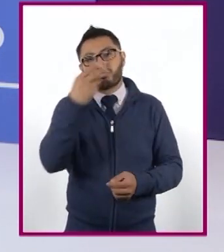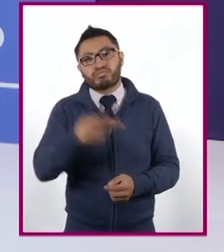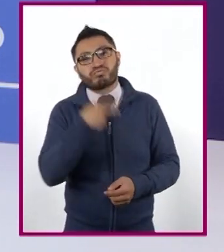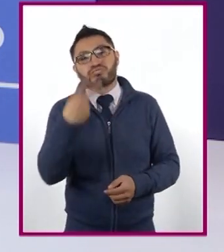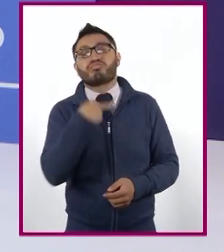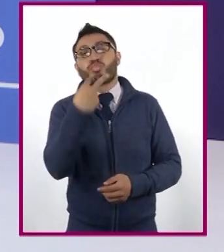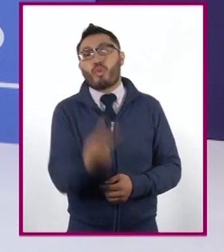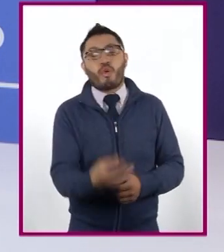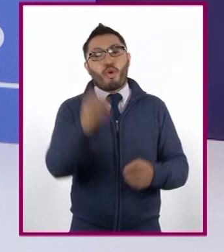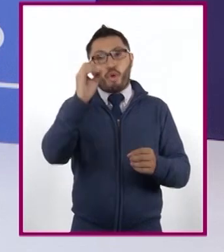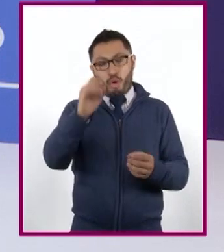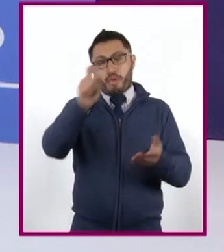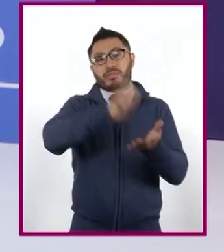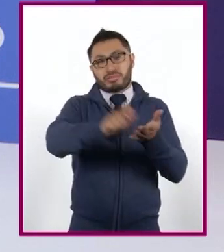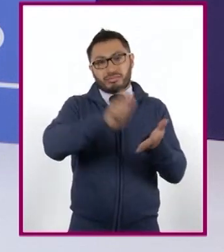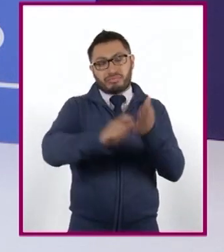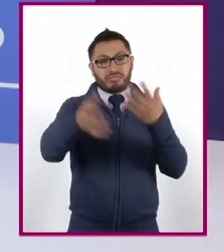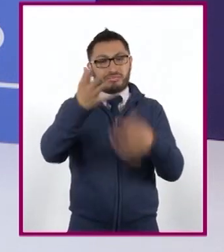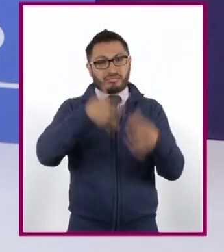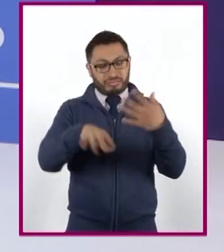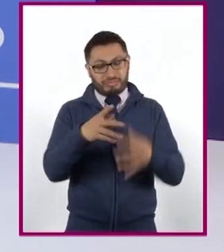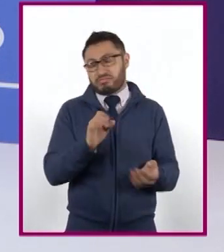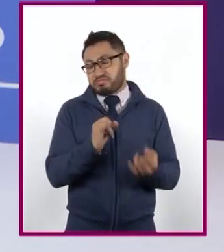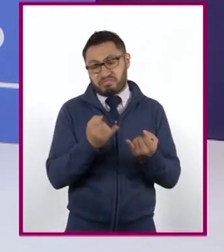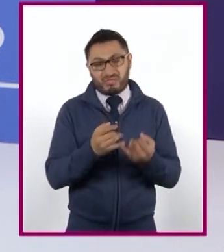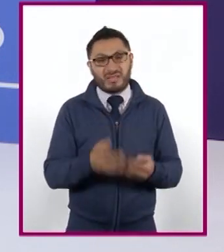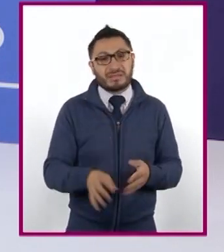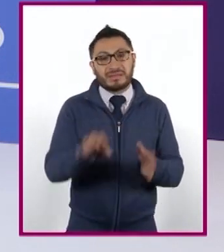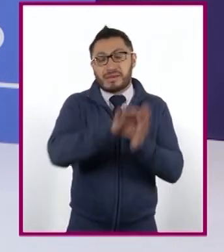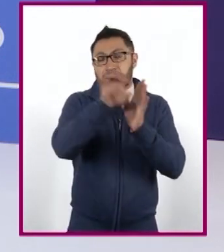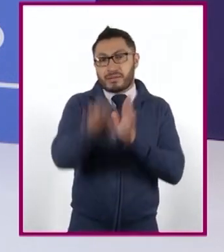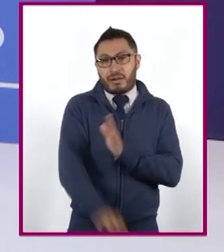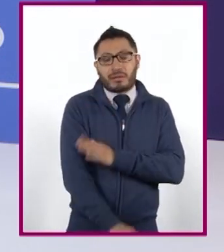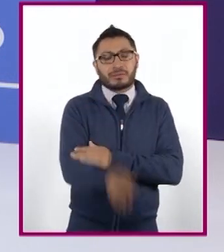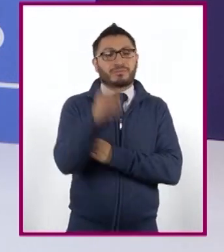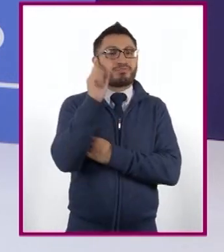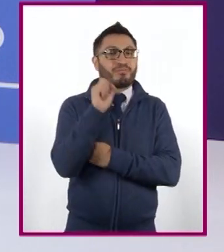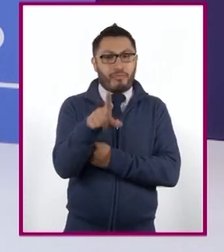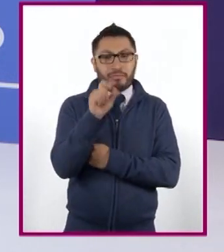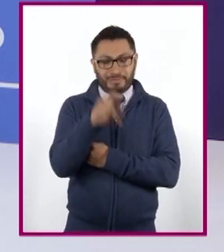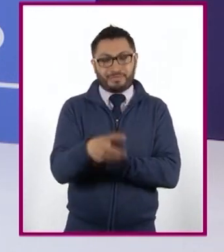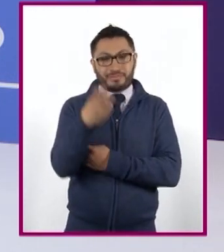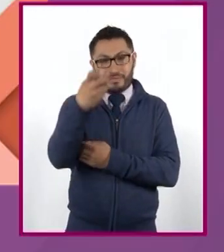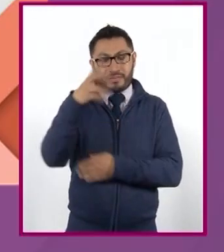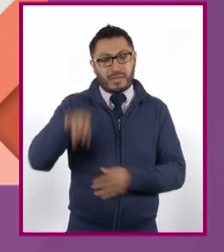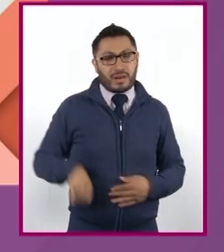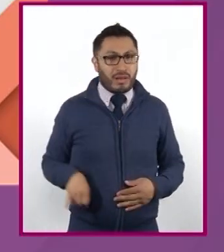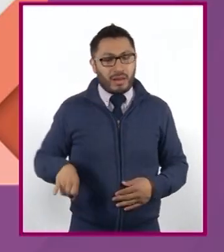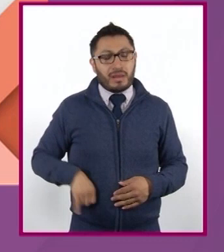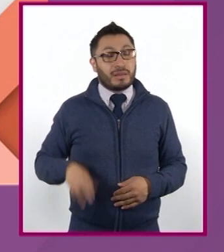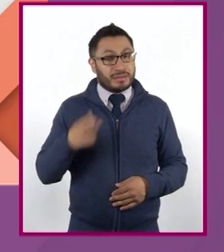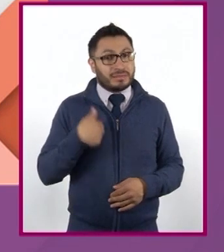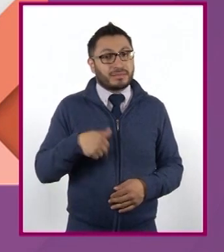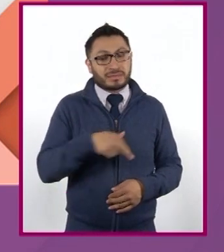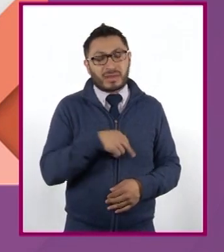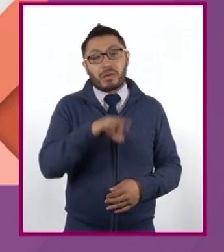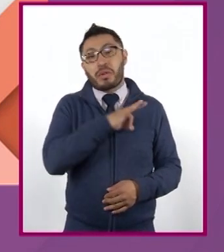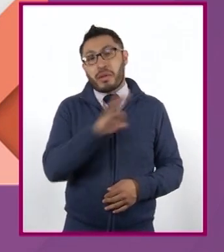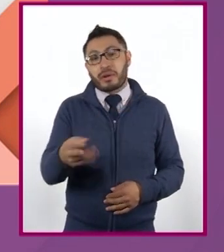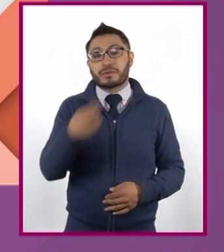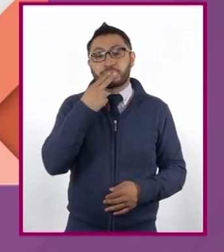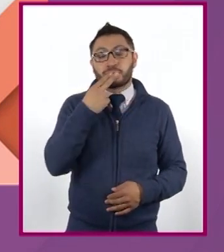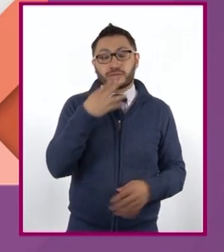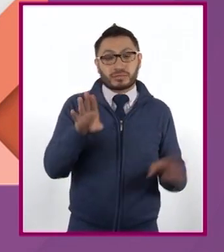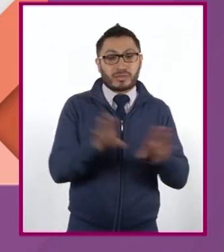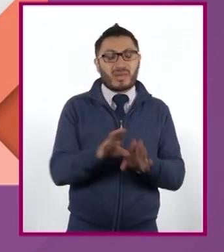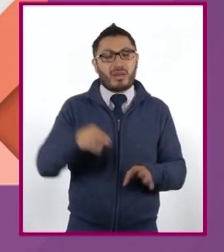en discursos escritos. En el primer caso, y porque es el que nos interesa, pueden utilizar